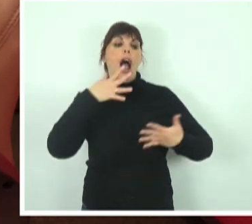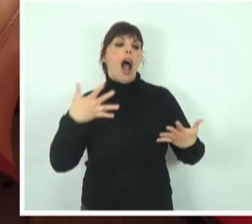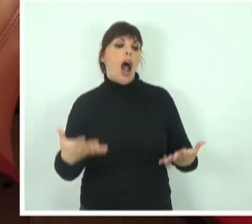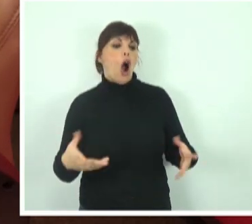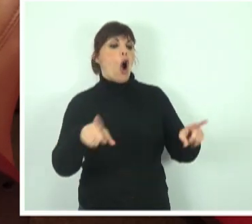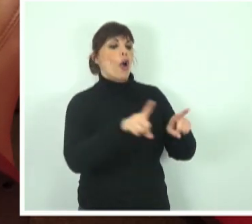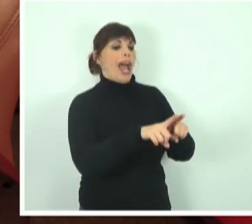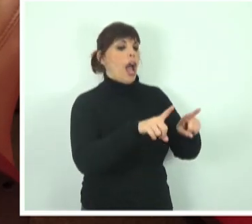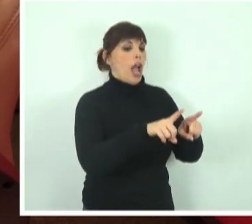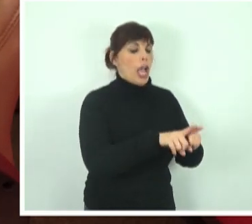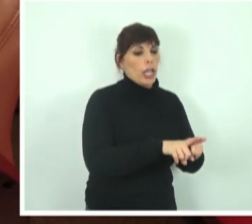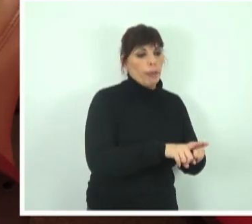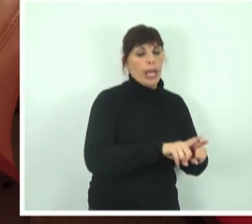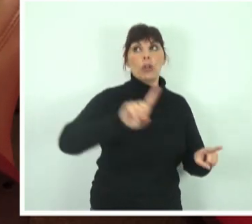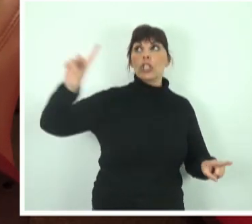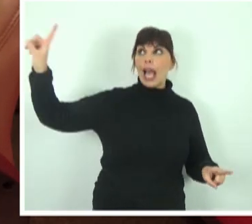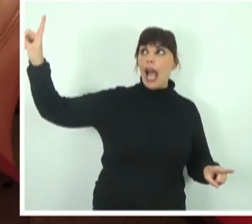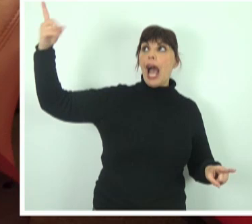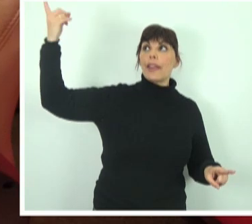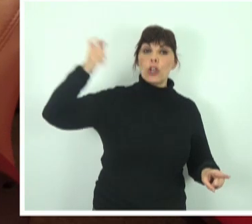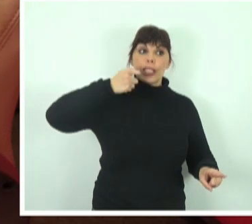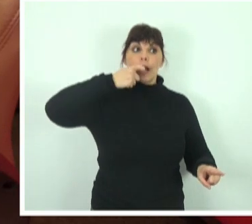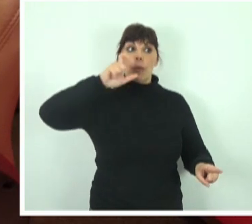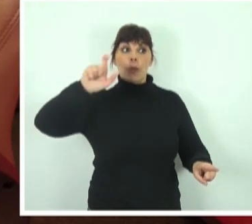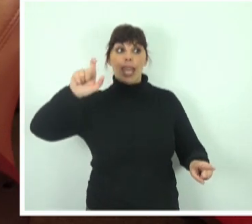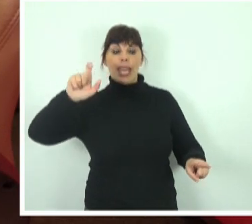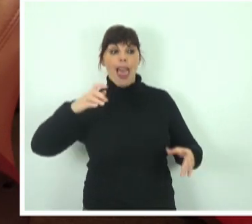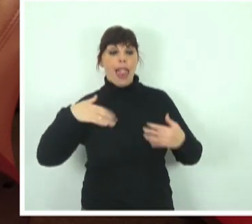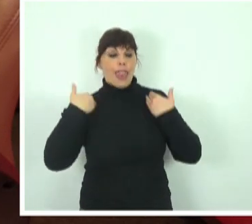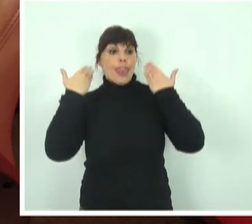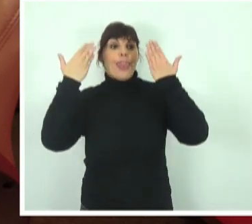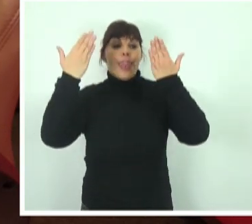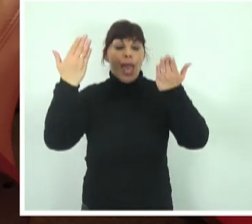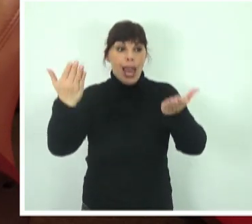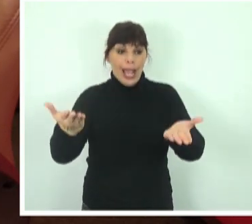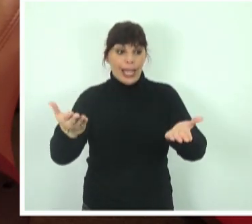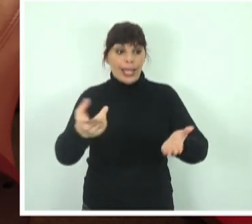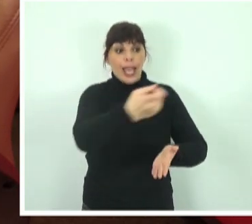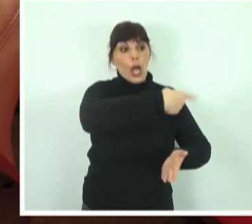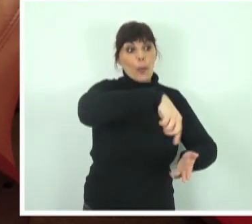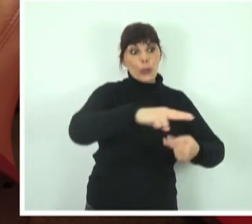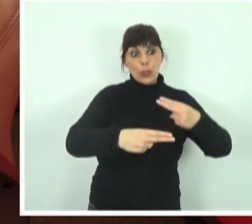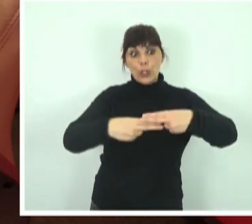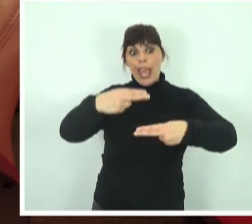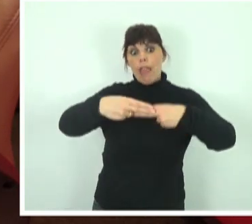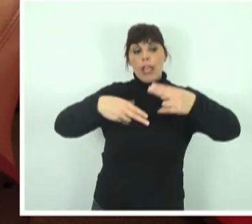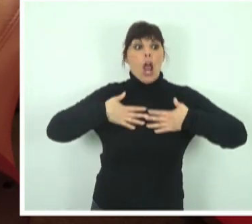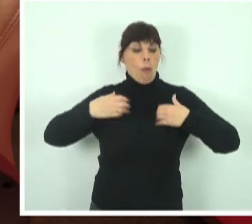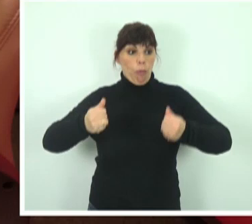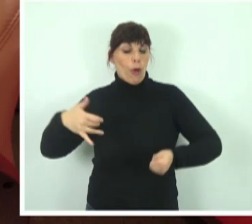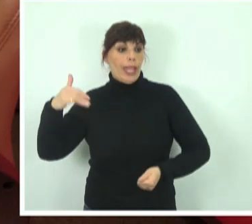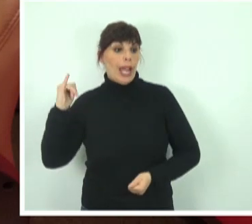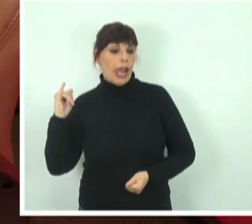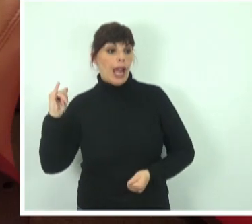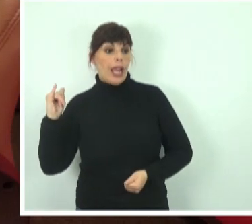Dios la palabra de su gracia, que tiene el poder de sobreedificaros y daros herencia entre los o con